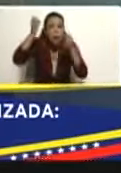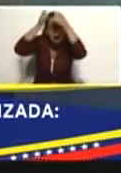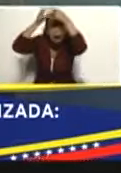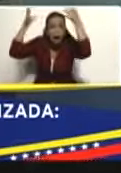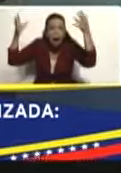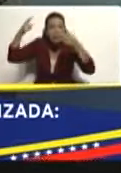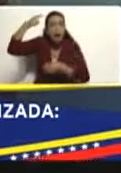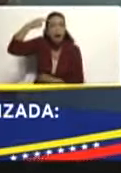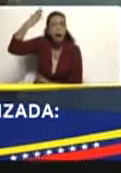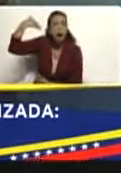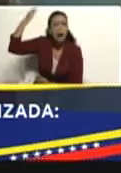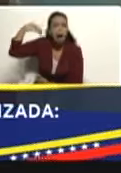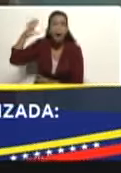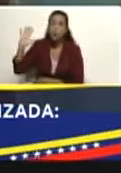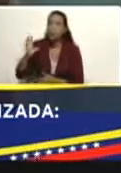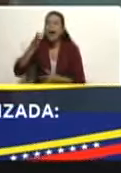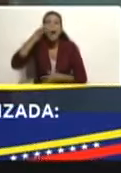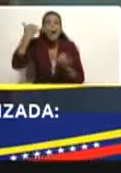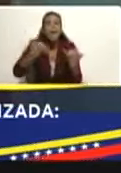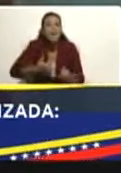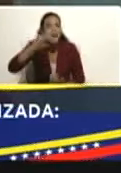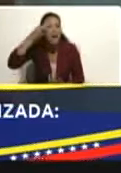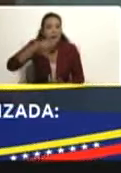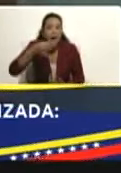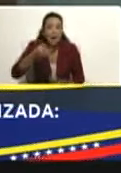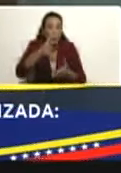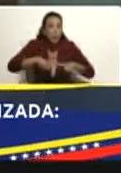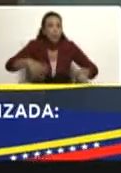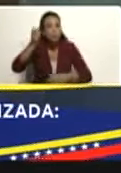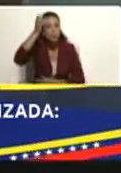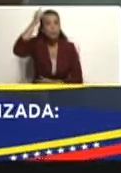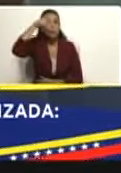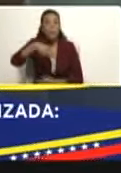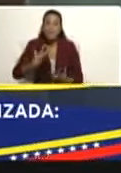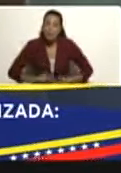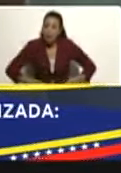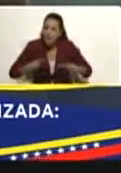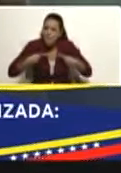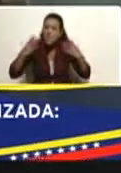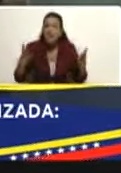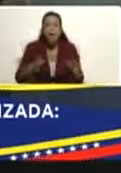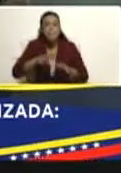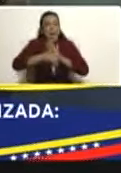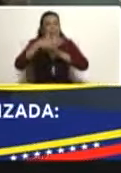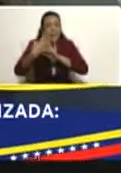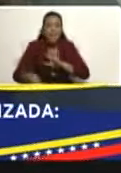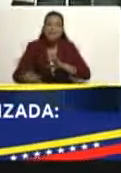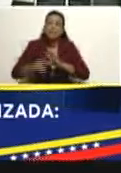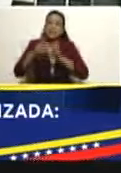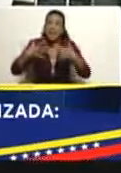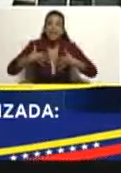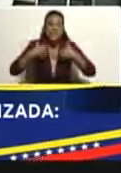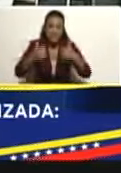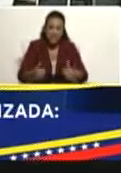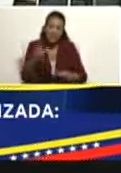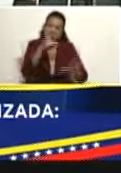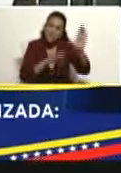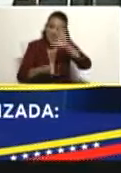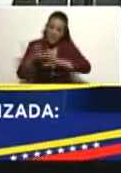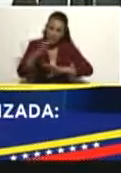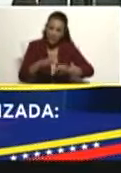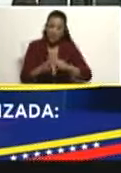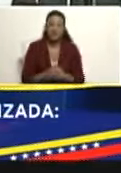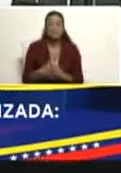haciendo nuestros estudiantes en esta nueva época para el conocimiento, para la vida y para la soberanía de este país en materia científica